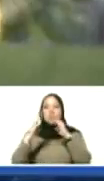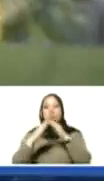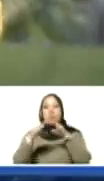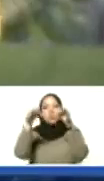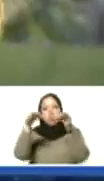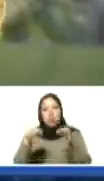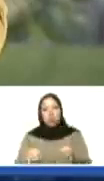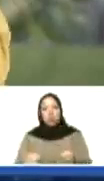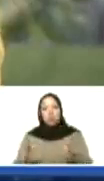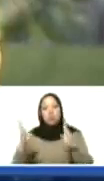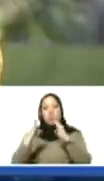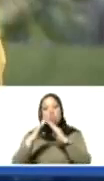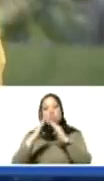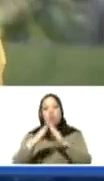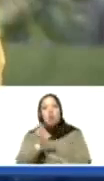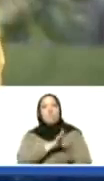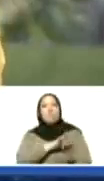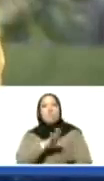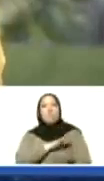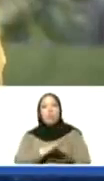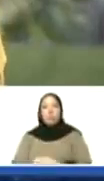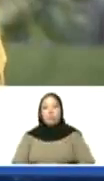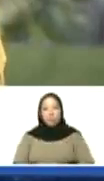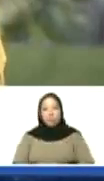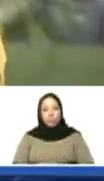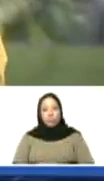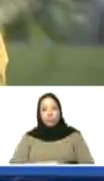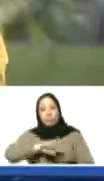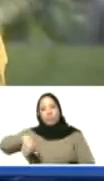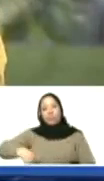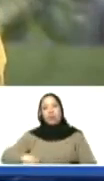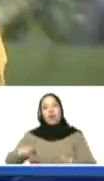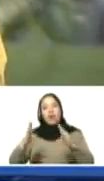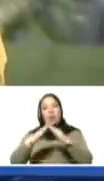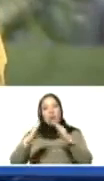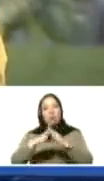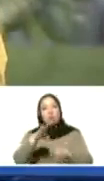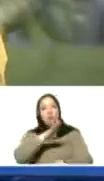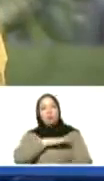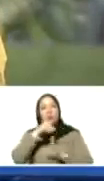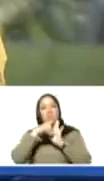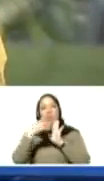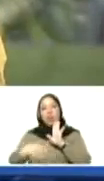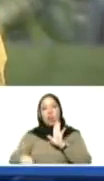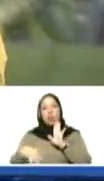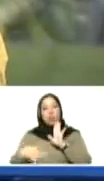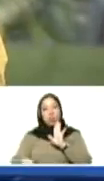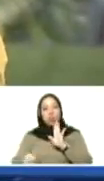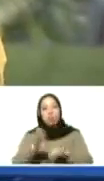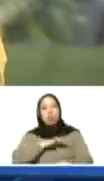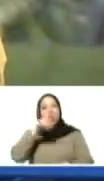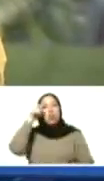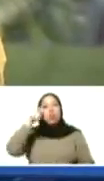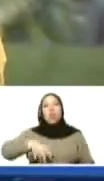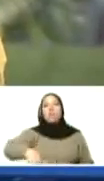segura, tu techo propio, porque el techo propio y la vivienda segura es un derecho del